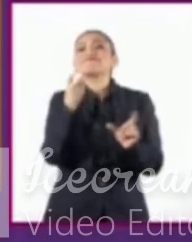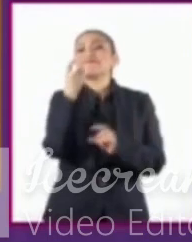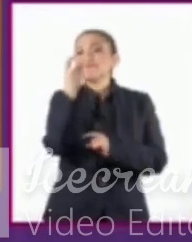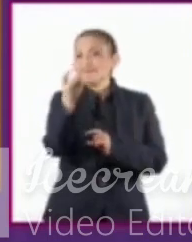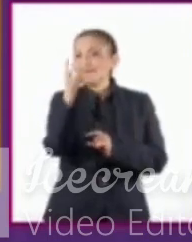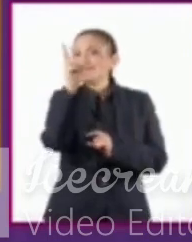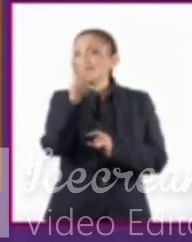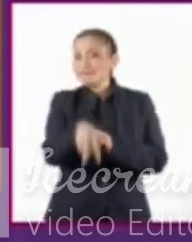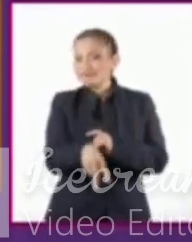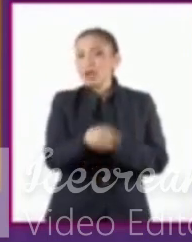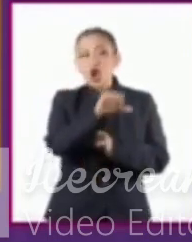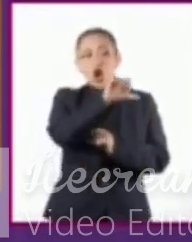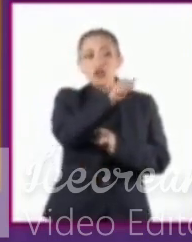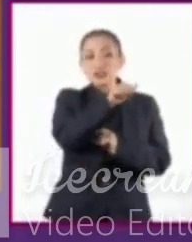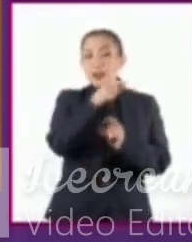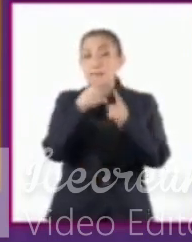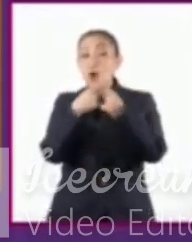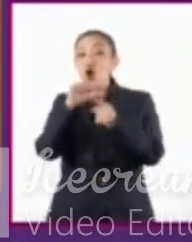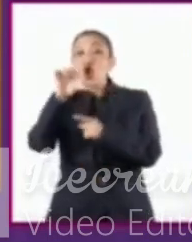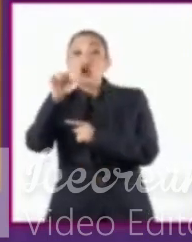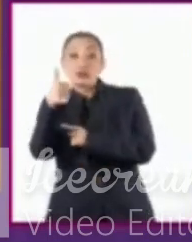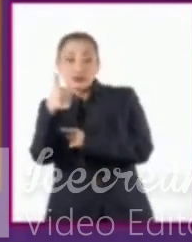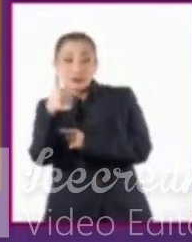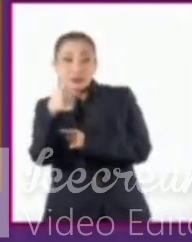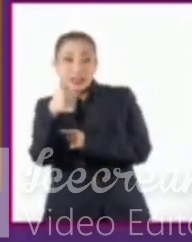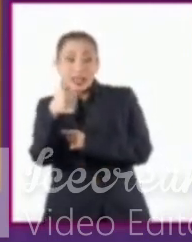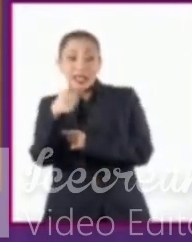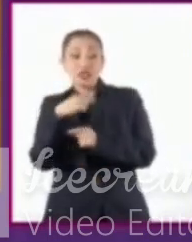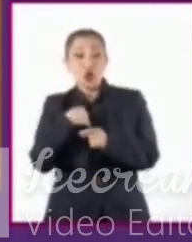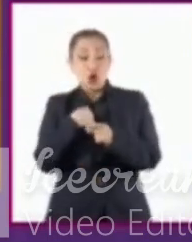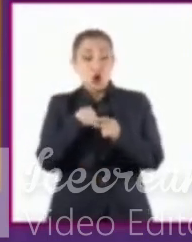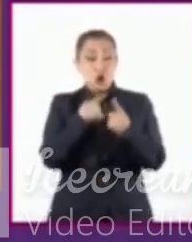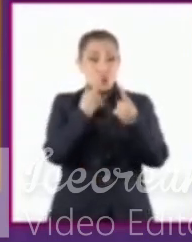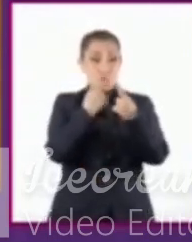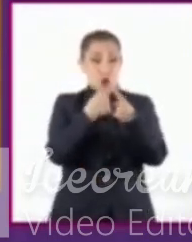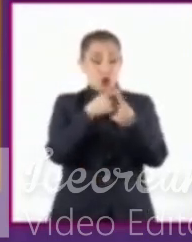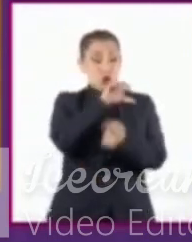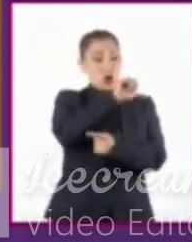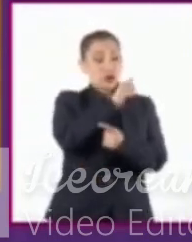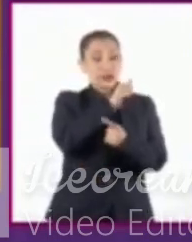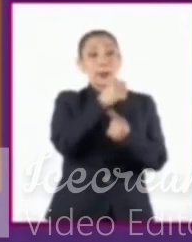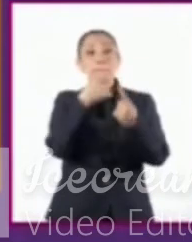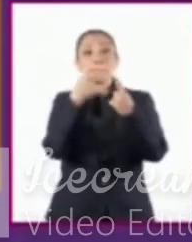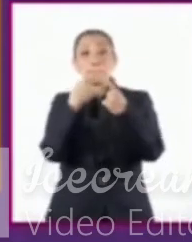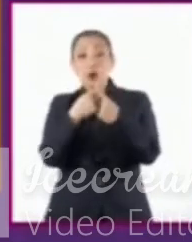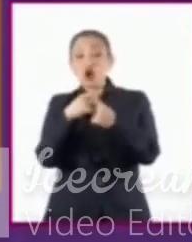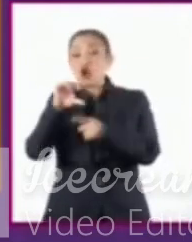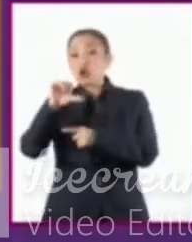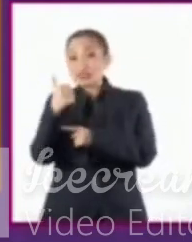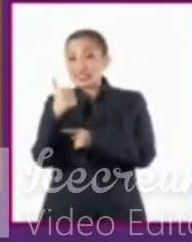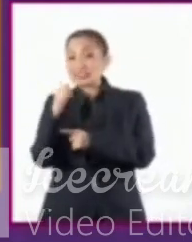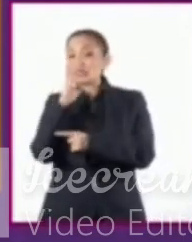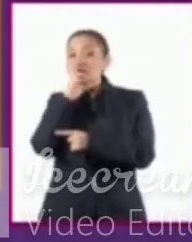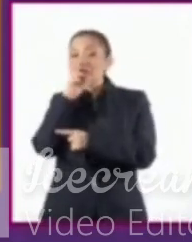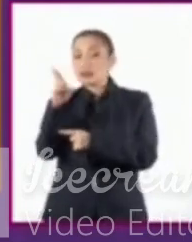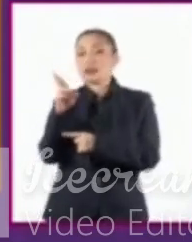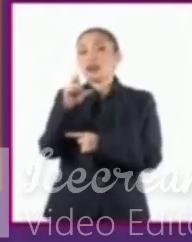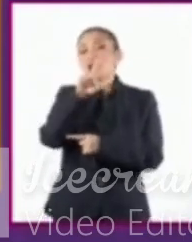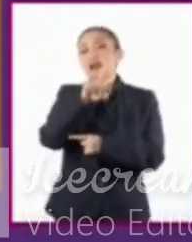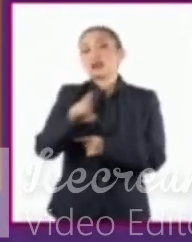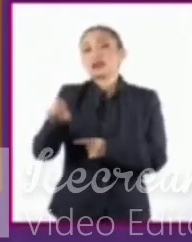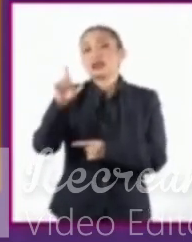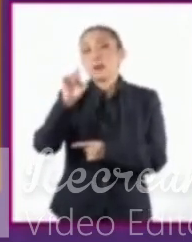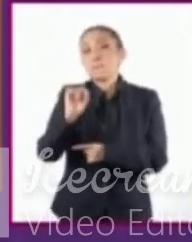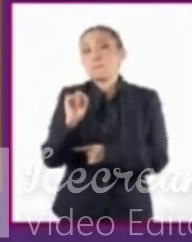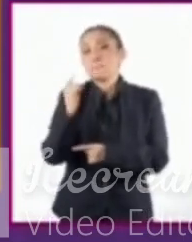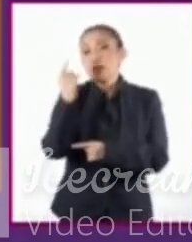Efectivamente, es 11 centímetros. Es decir, si multiplicamos 11 centímetros por 11 centímetros,